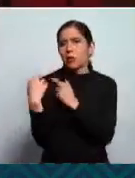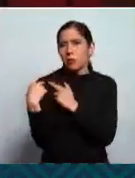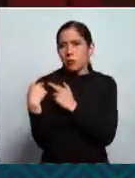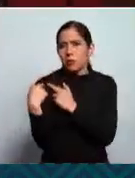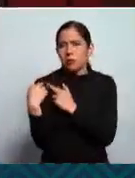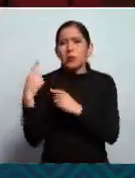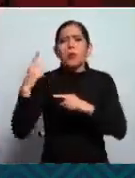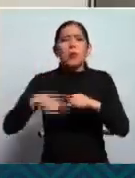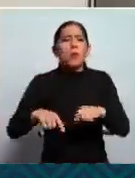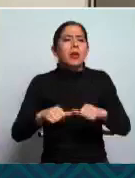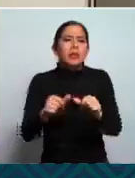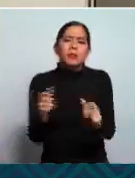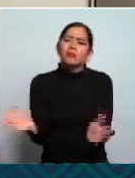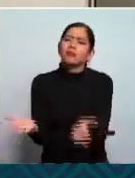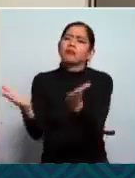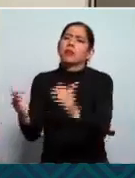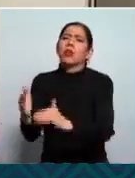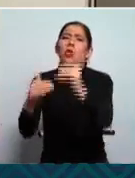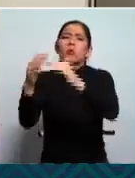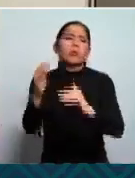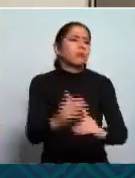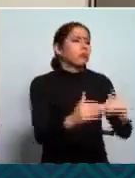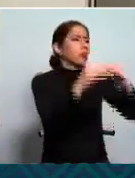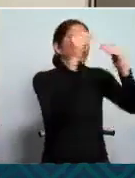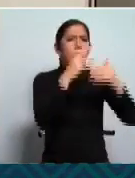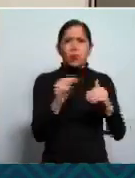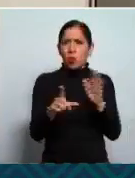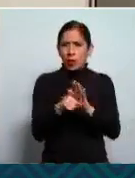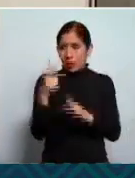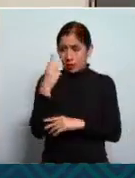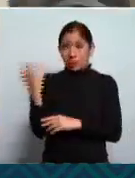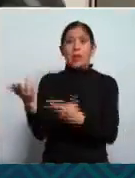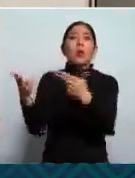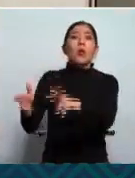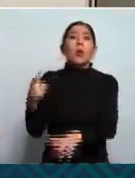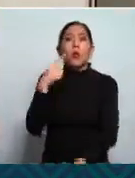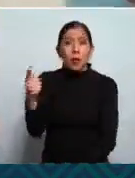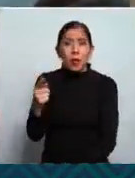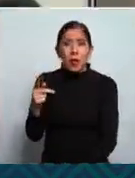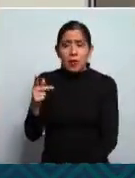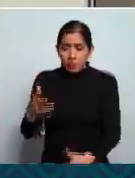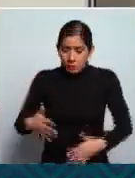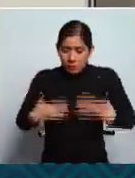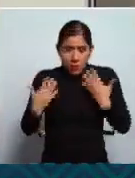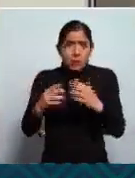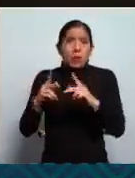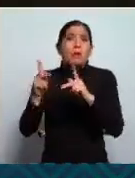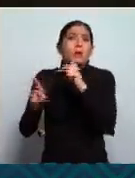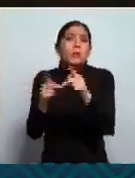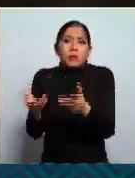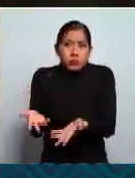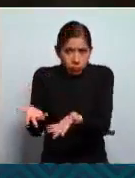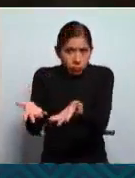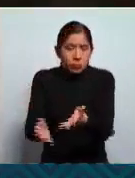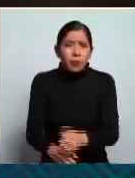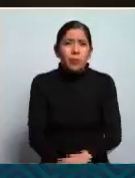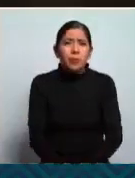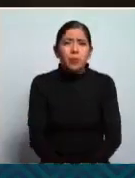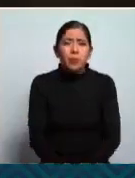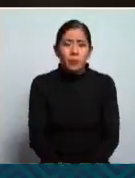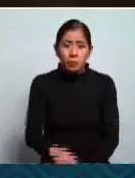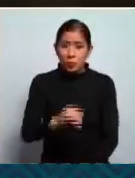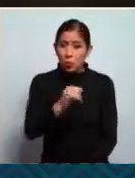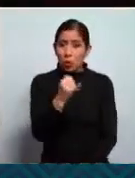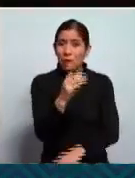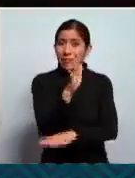en este caso fomentando la construcción ilegal que termina con este tipo de acciones, exponiendo la vida y el capital de los paseños. La tarde de este jueves